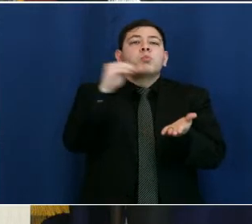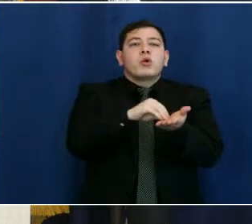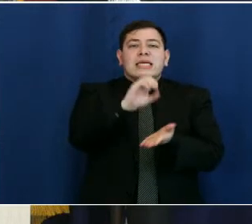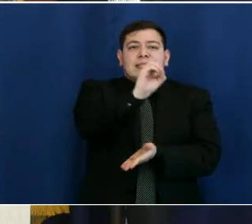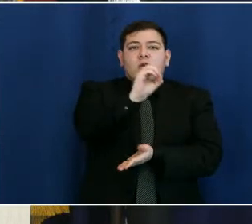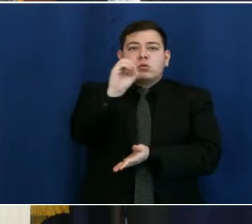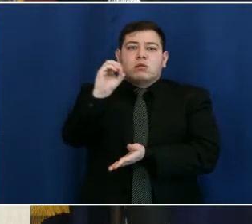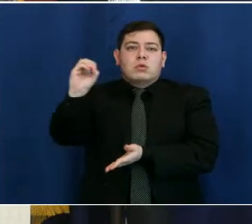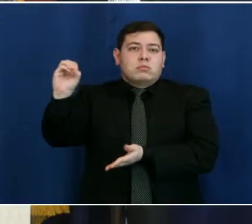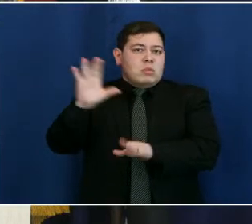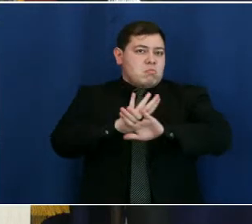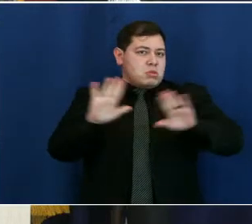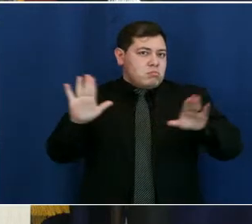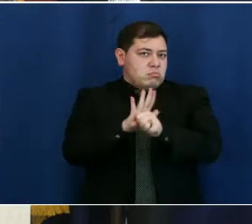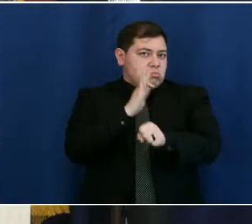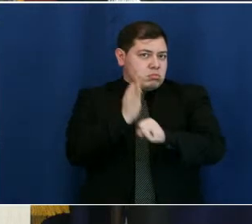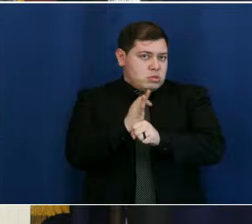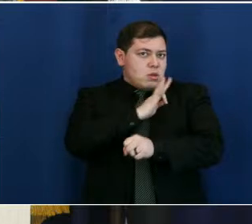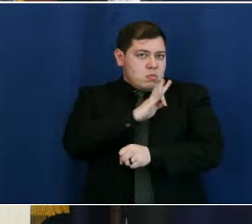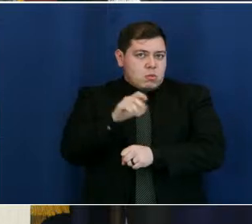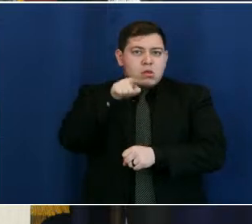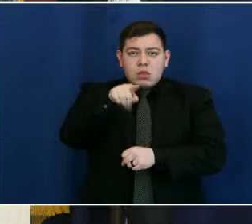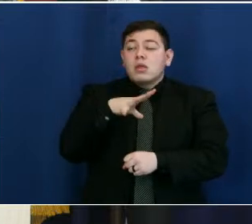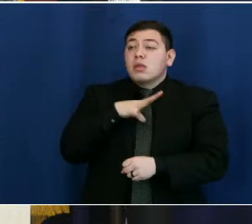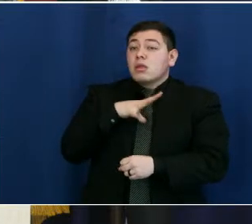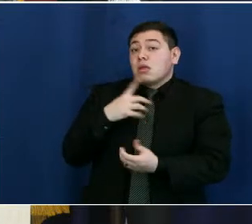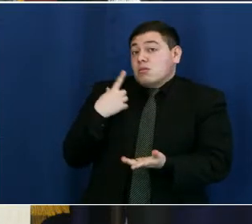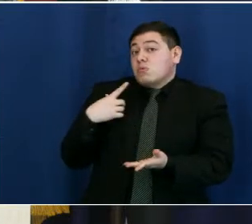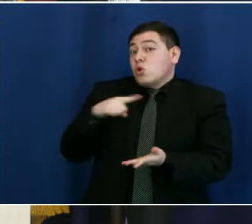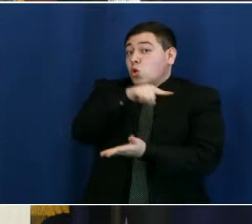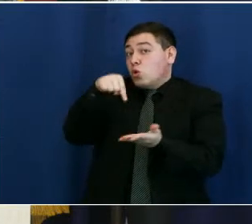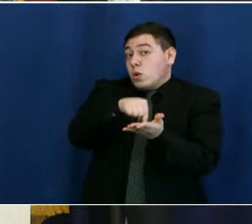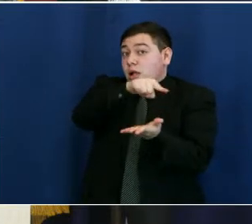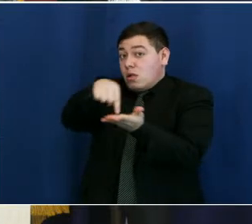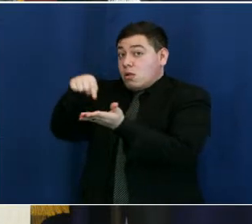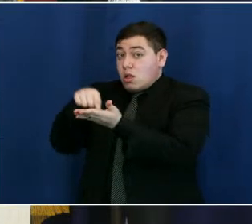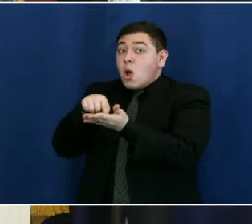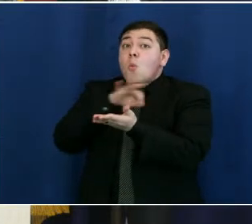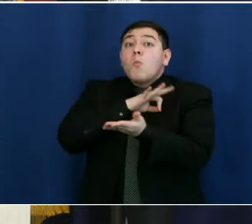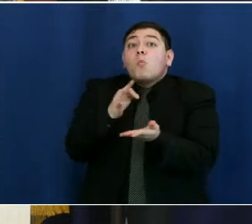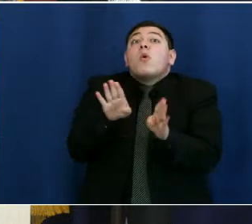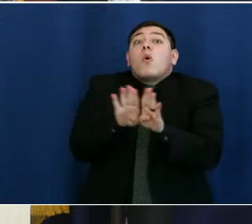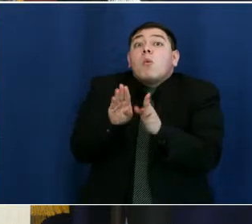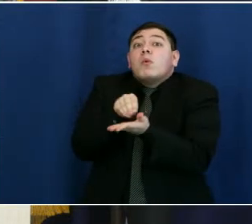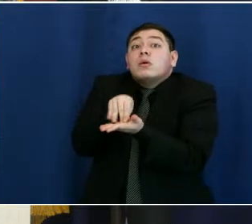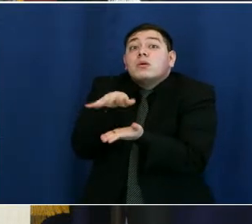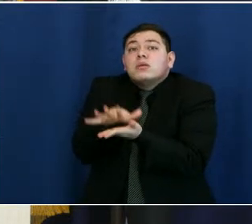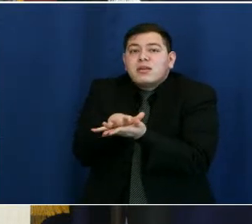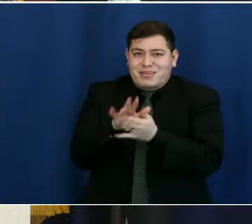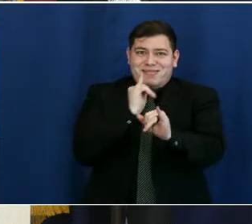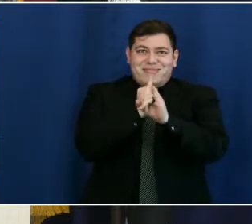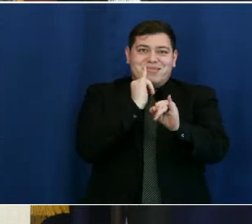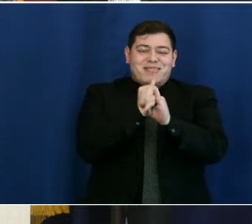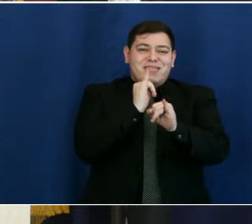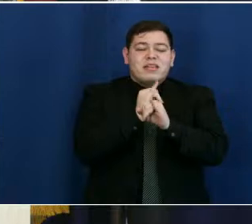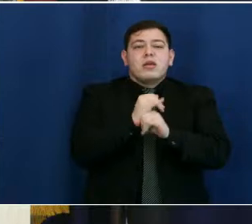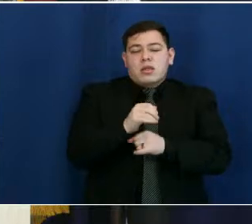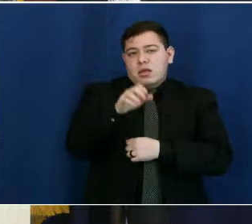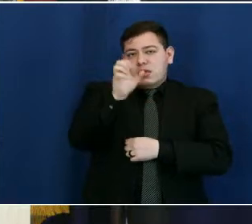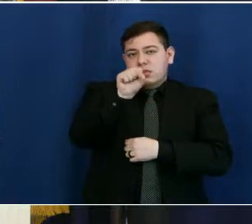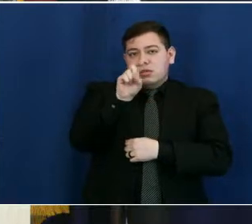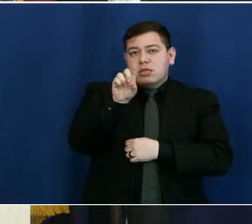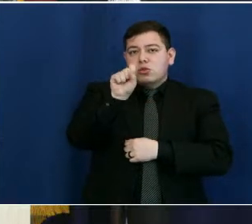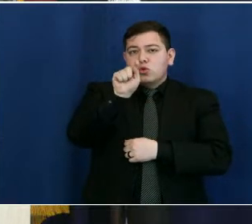mayor de 65 años, visite el sitio de Vaccinations Superstation sd.com para hacer su cita y a la hora de ir a su cita